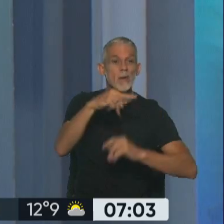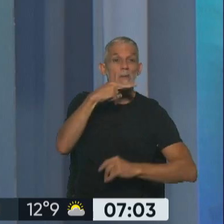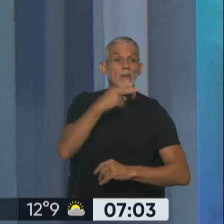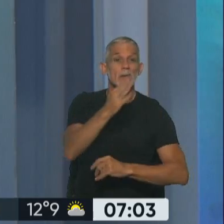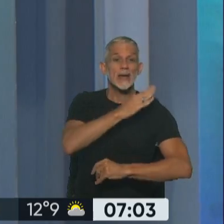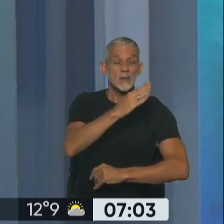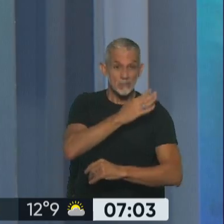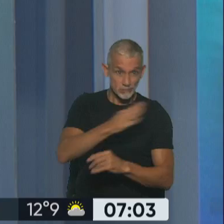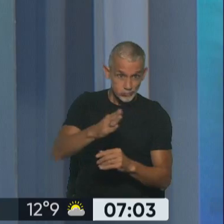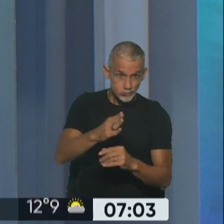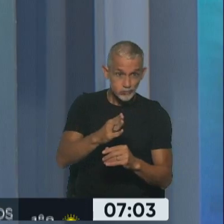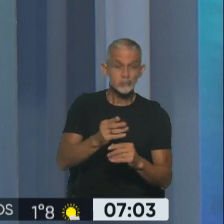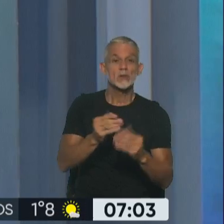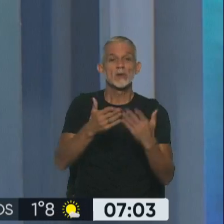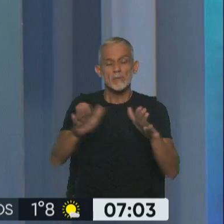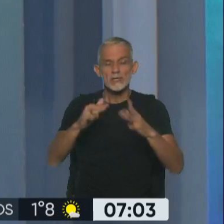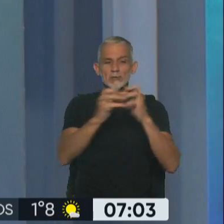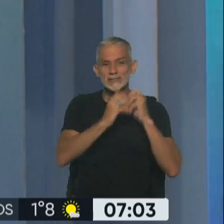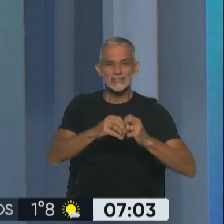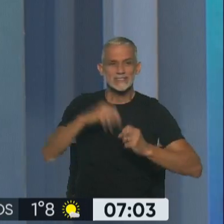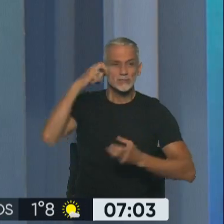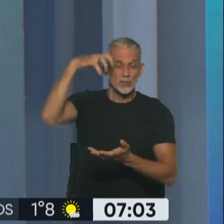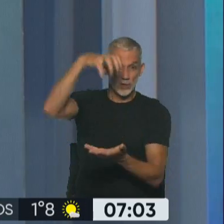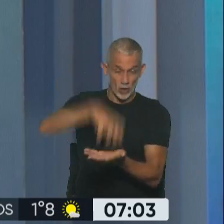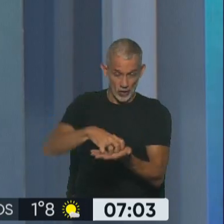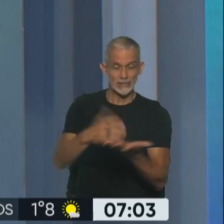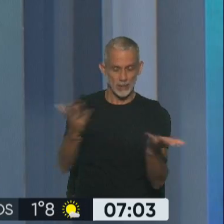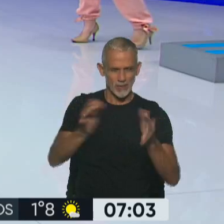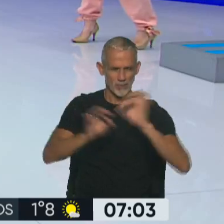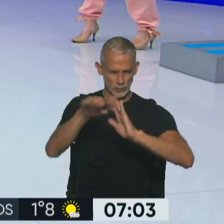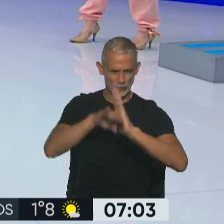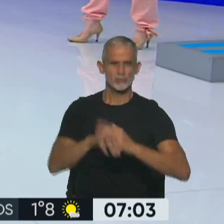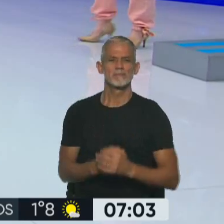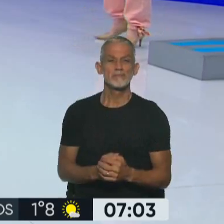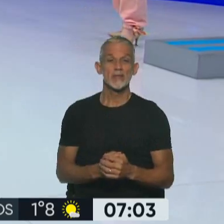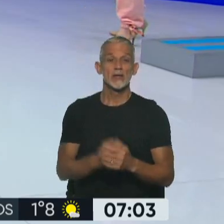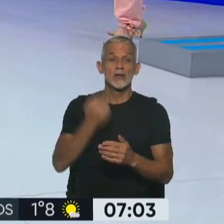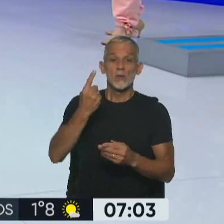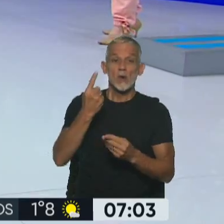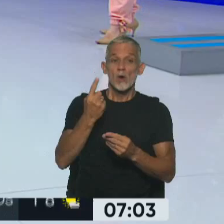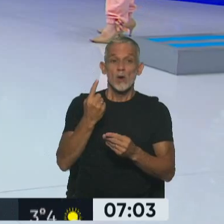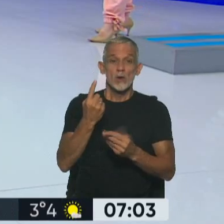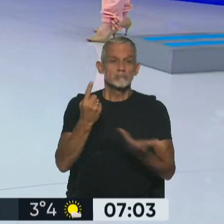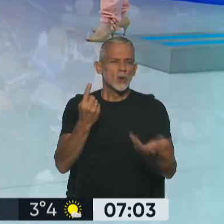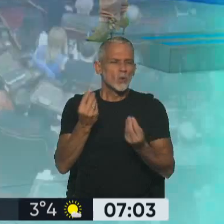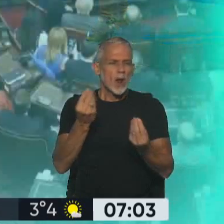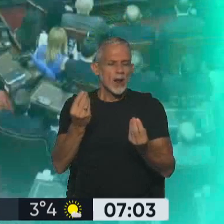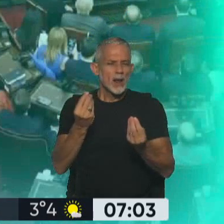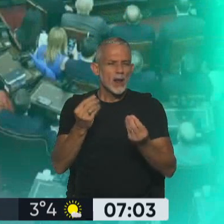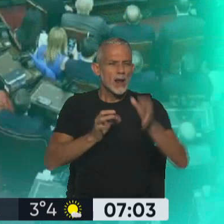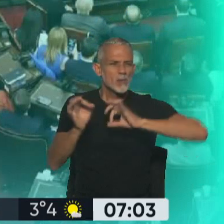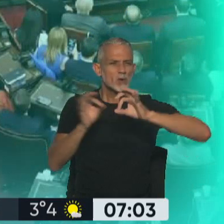viernes pasado, abriendo las sesiones ordinarias en el Parlamento. A ver, vamos. Vamos. Uno de los primeros proyectos tiene que ver